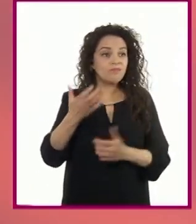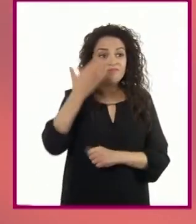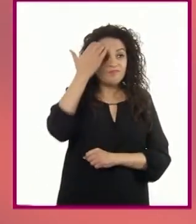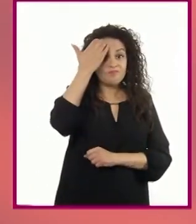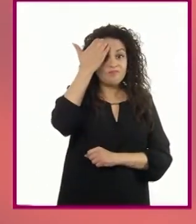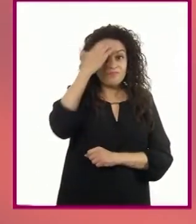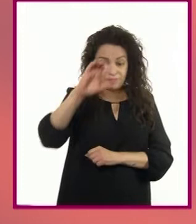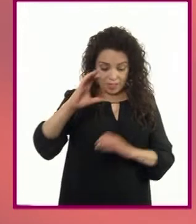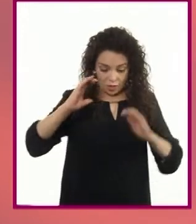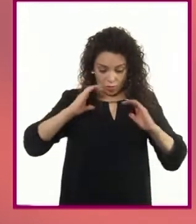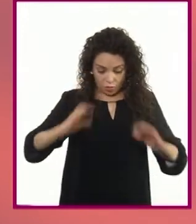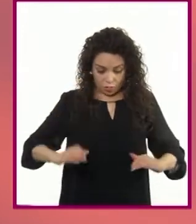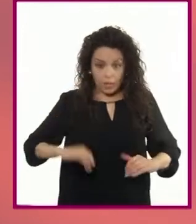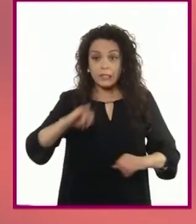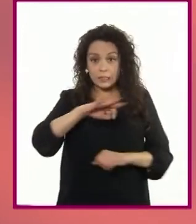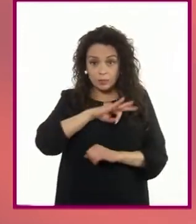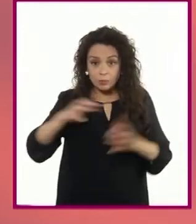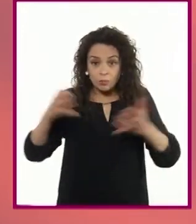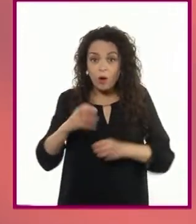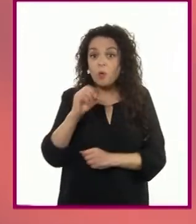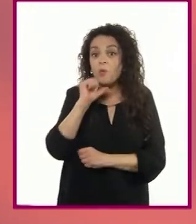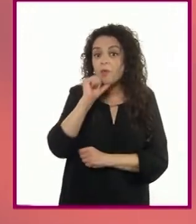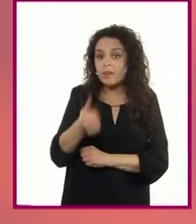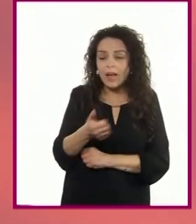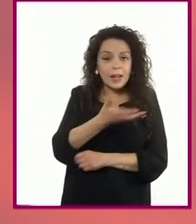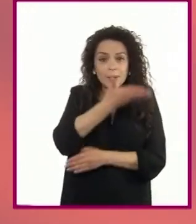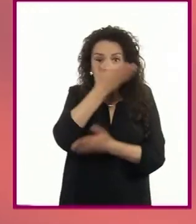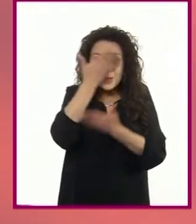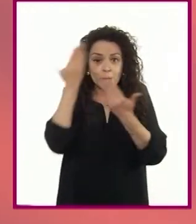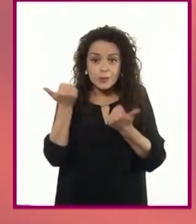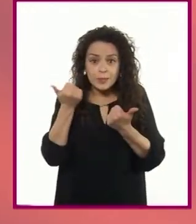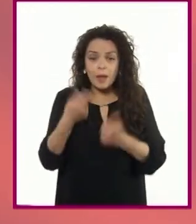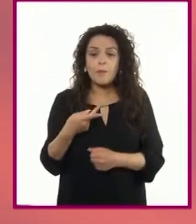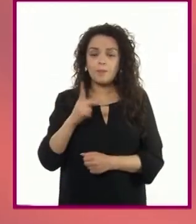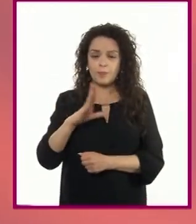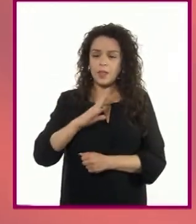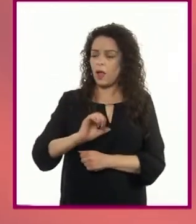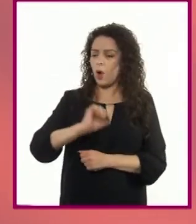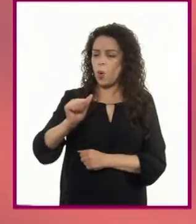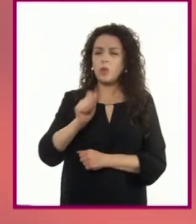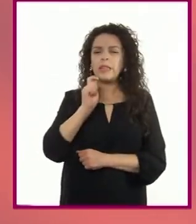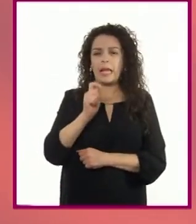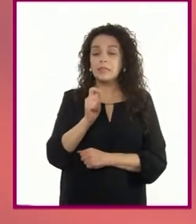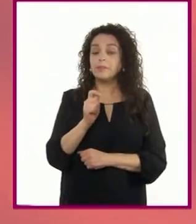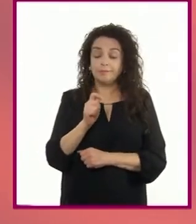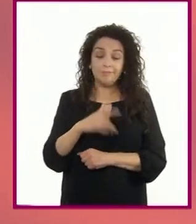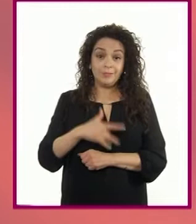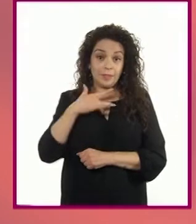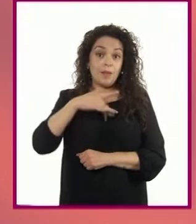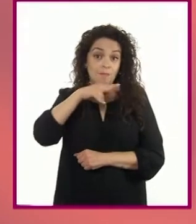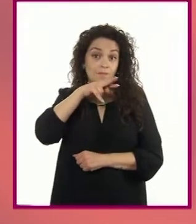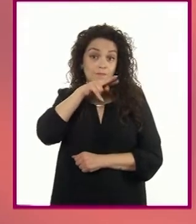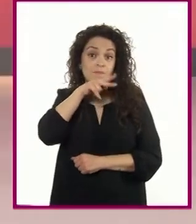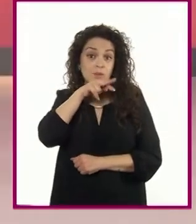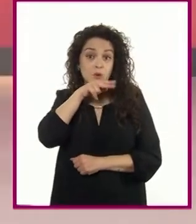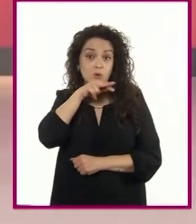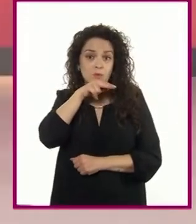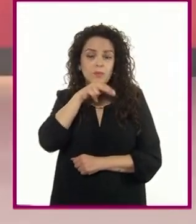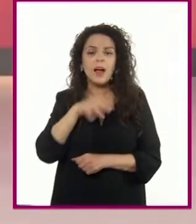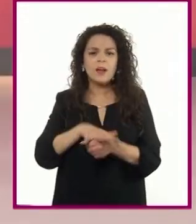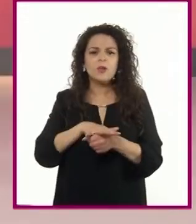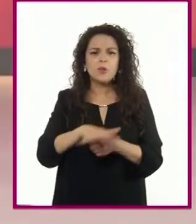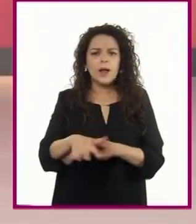capaz su cuerpo. Sin embargo, existe otro factor que es muy preocupante y se